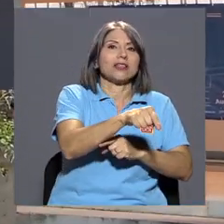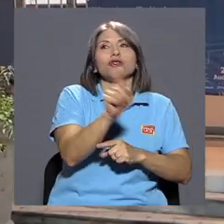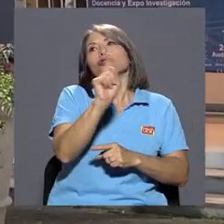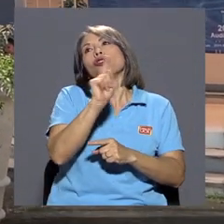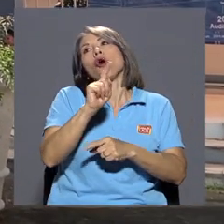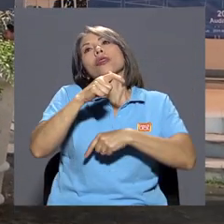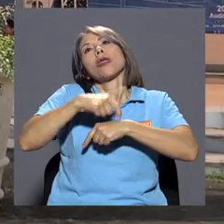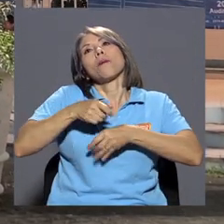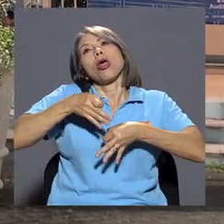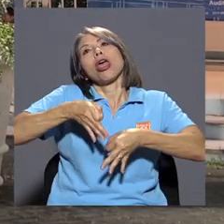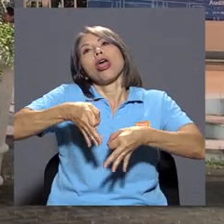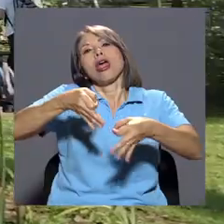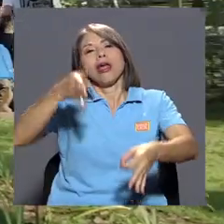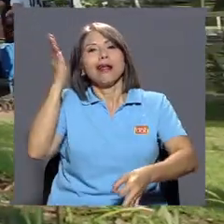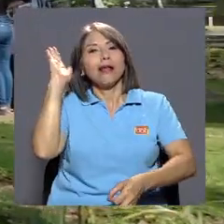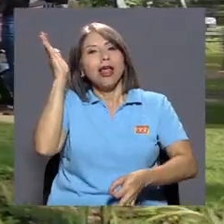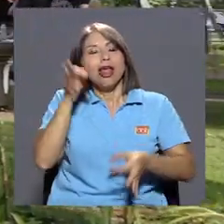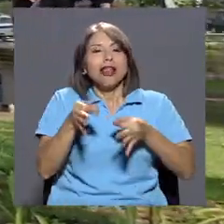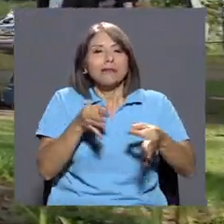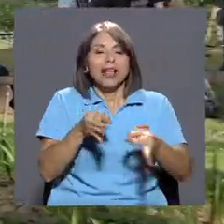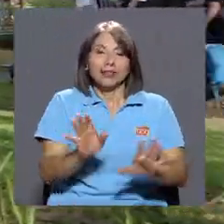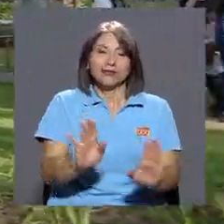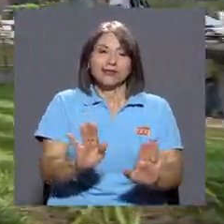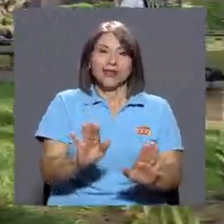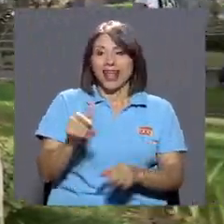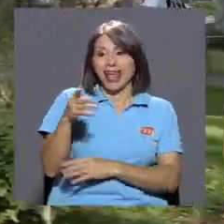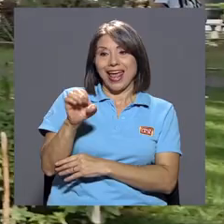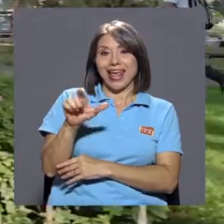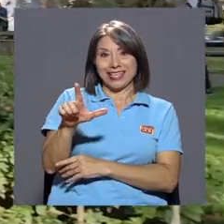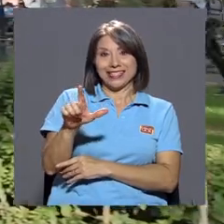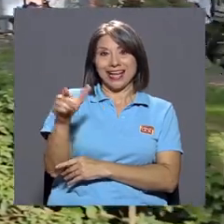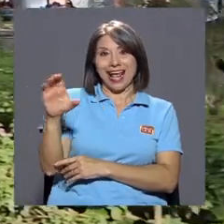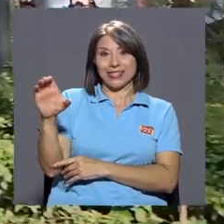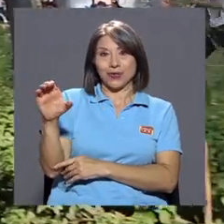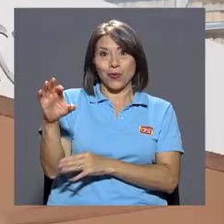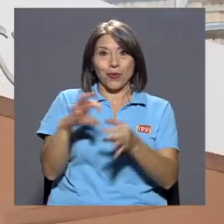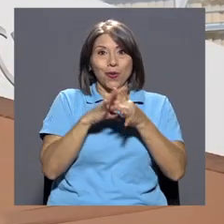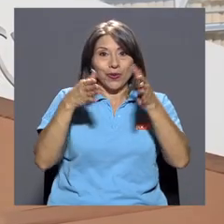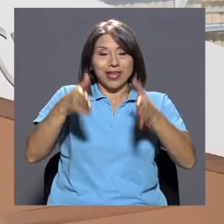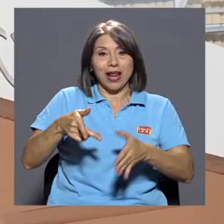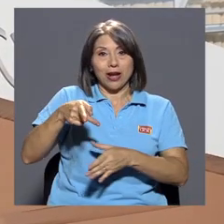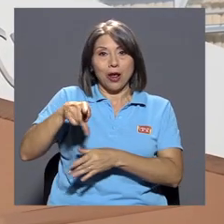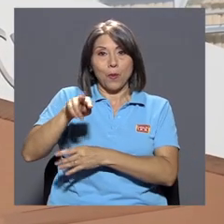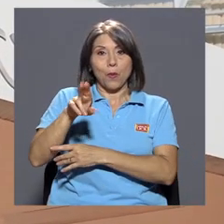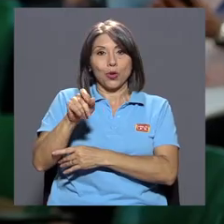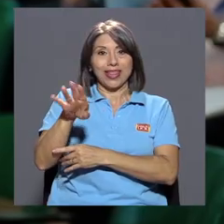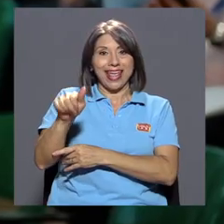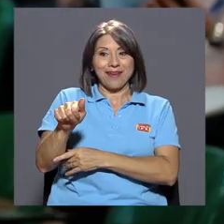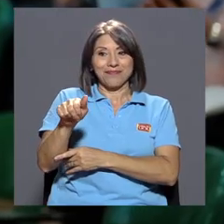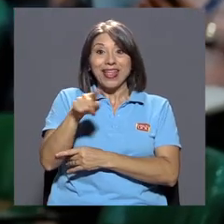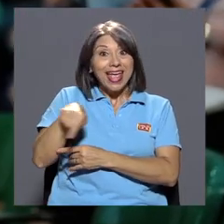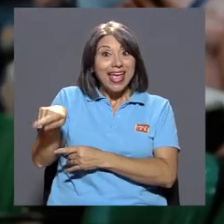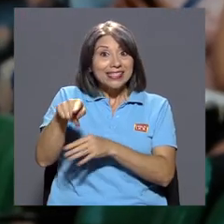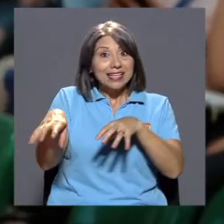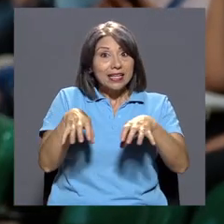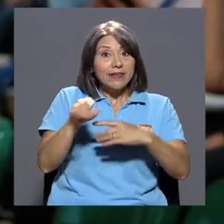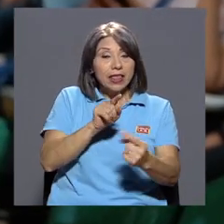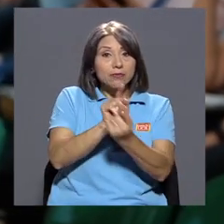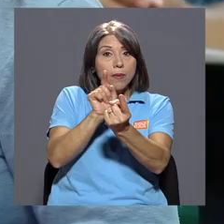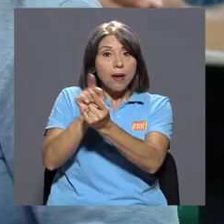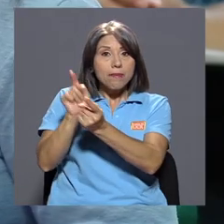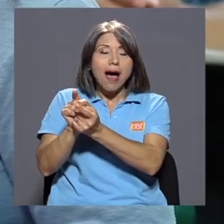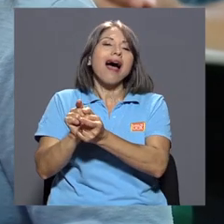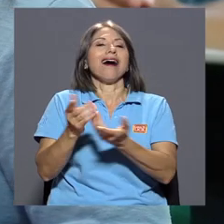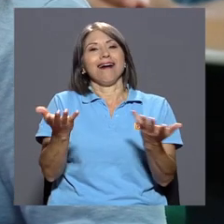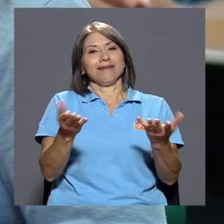contenido. Para Hazel Castro, coordinadora de Protea, estos encuentros a través de la Universidad de Costa Rica permiten que los docentes